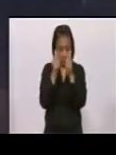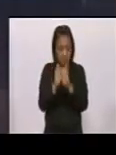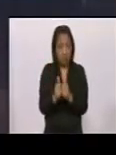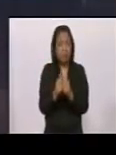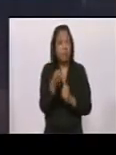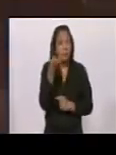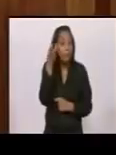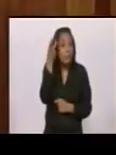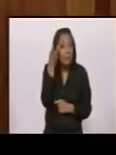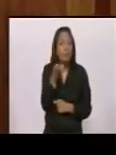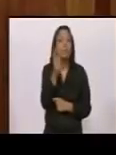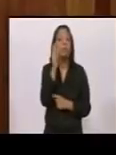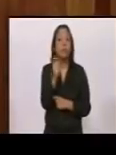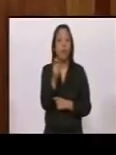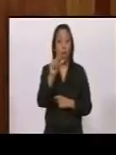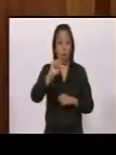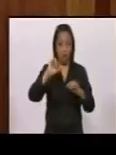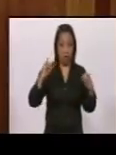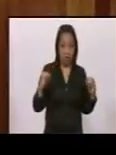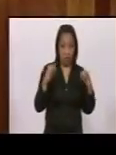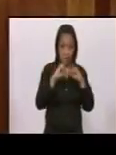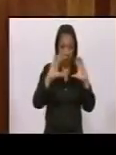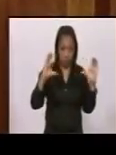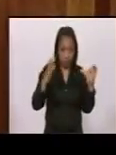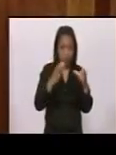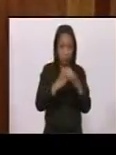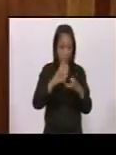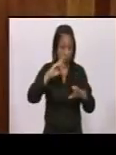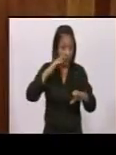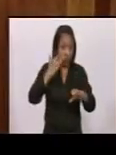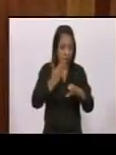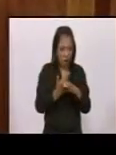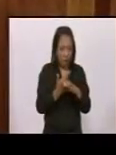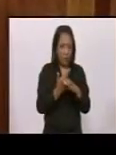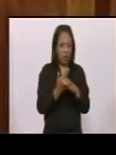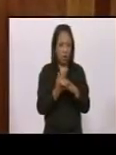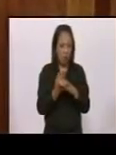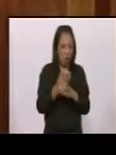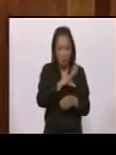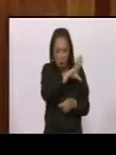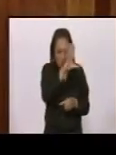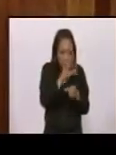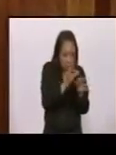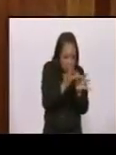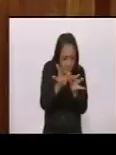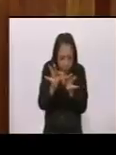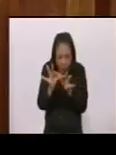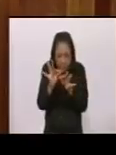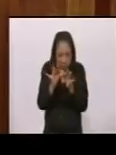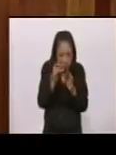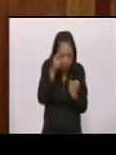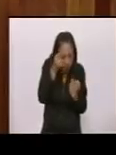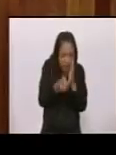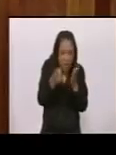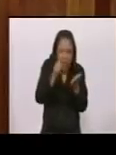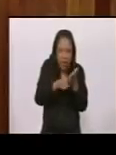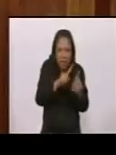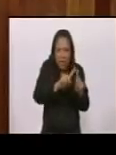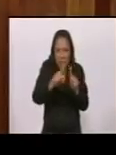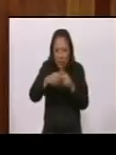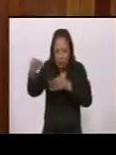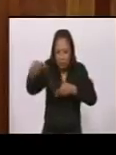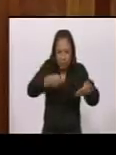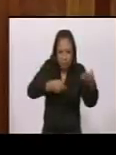parte, este órgano colegiado desahogó y resolvió a detalle todos los recursos